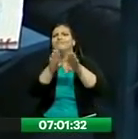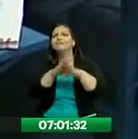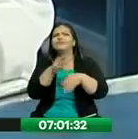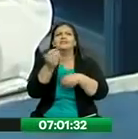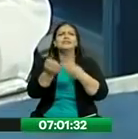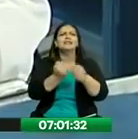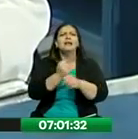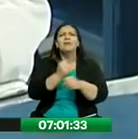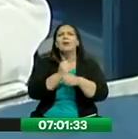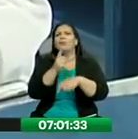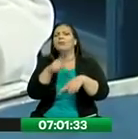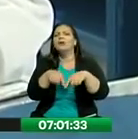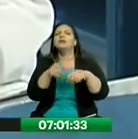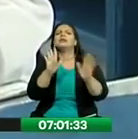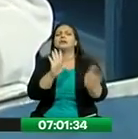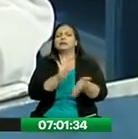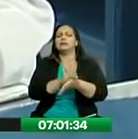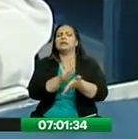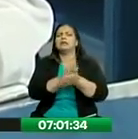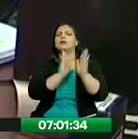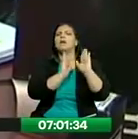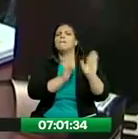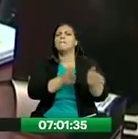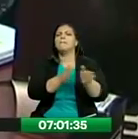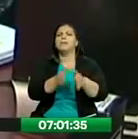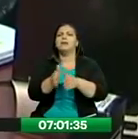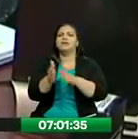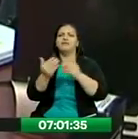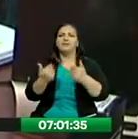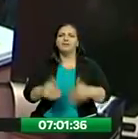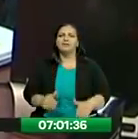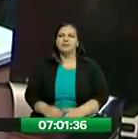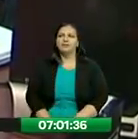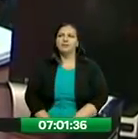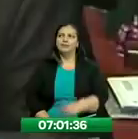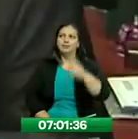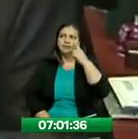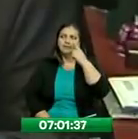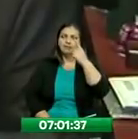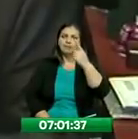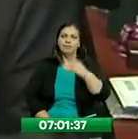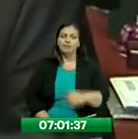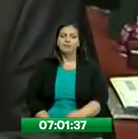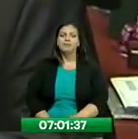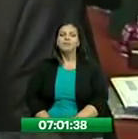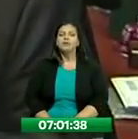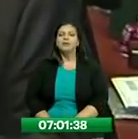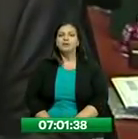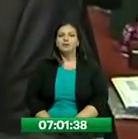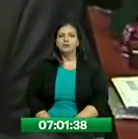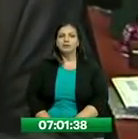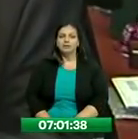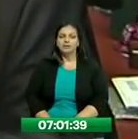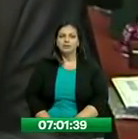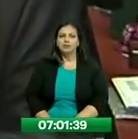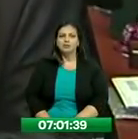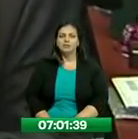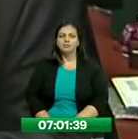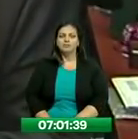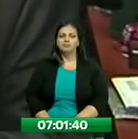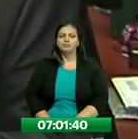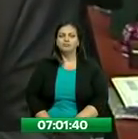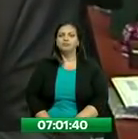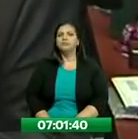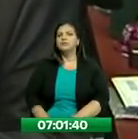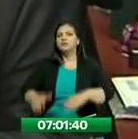Academia Naval, no tendrán que ajustar en mayor medida el cronograma. Tenemos aprobado una carga horaria para